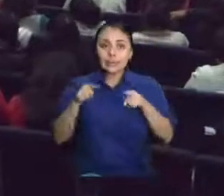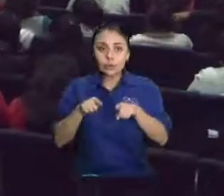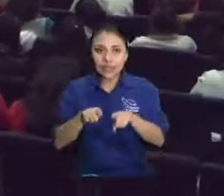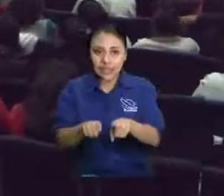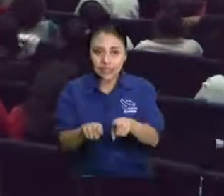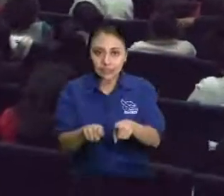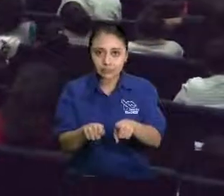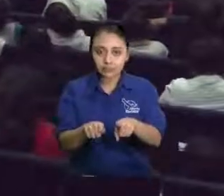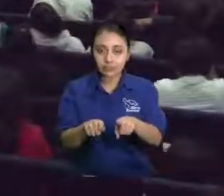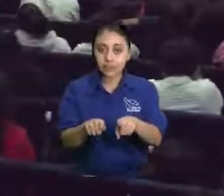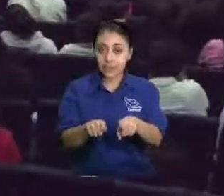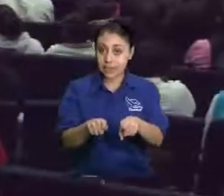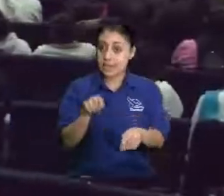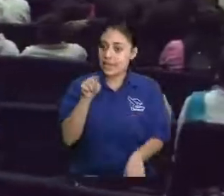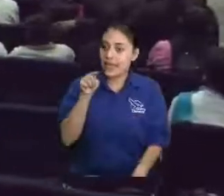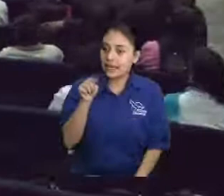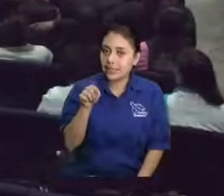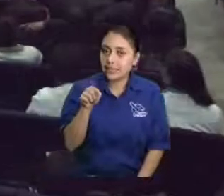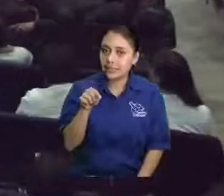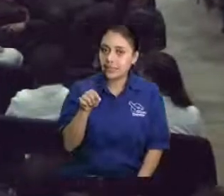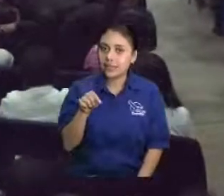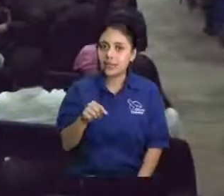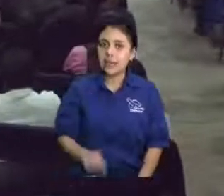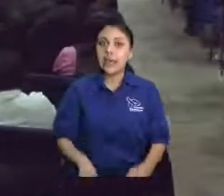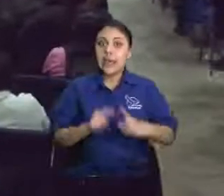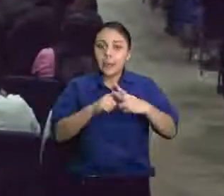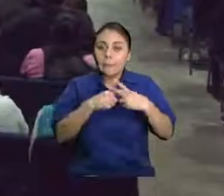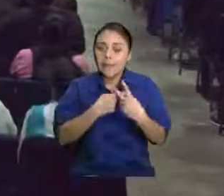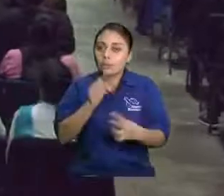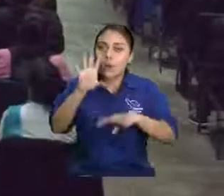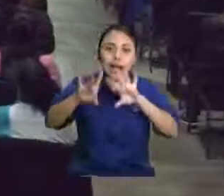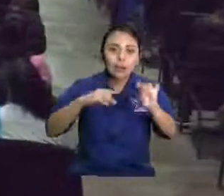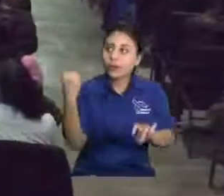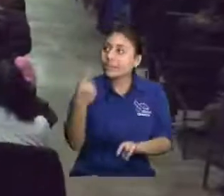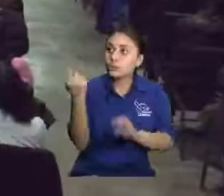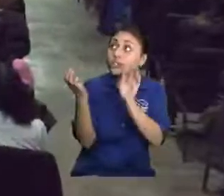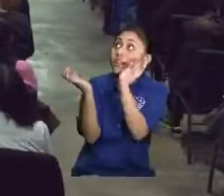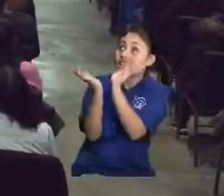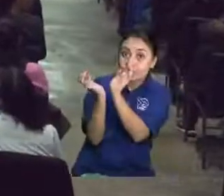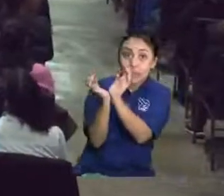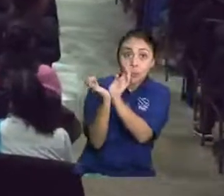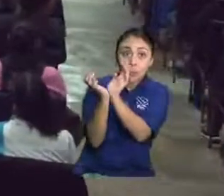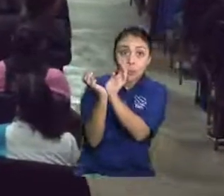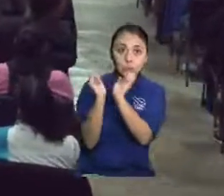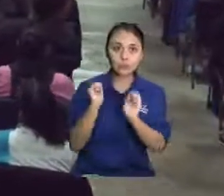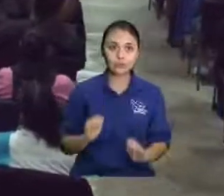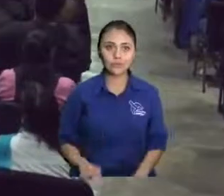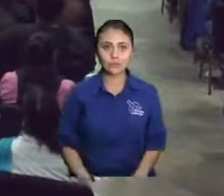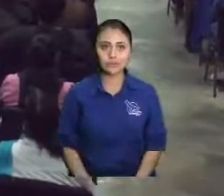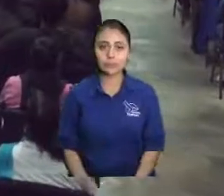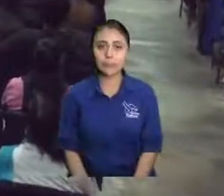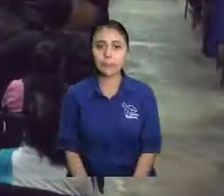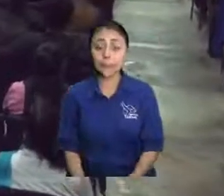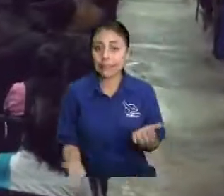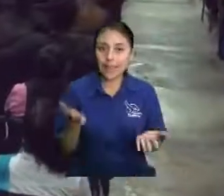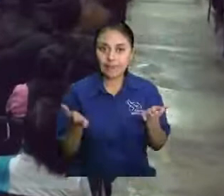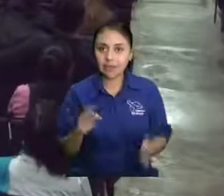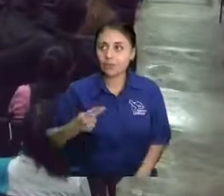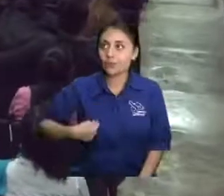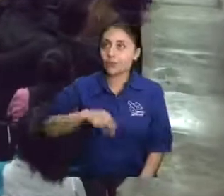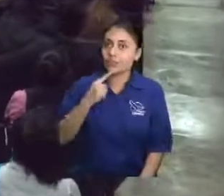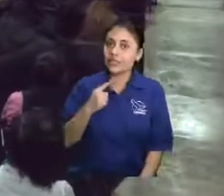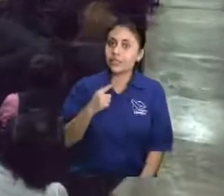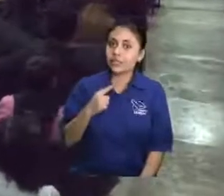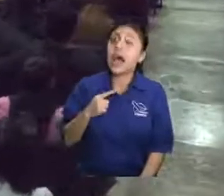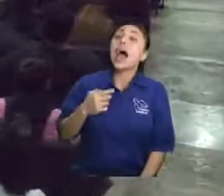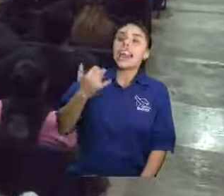empezó un avivamiento que mucha gente todavía está esperando. El avivamiento ya empezó, porque a veces nosotros decimos, ya va a venir